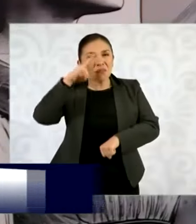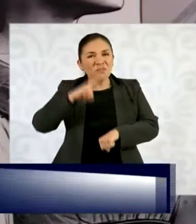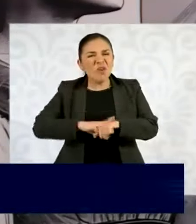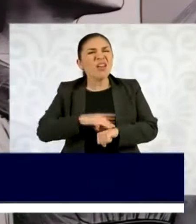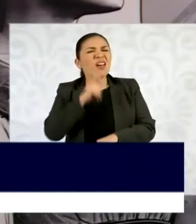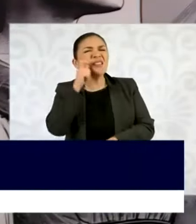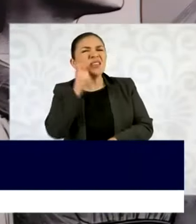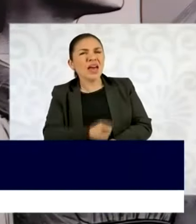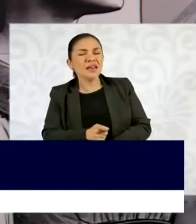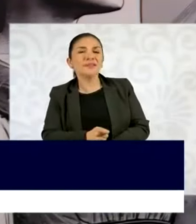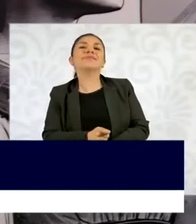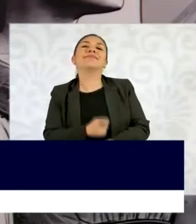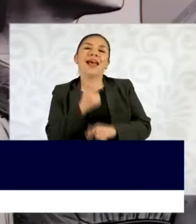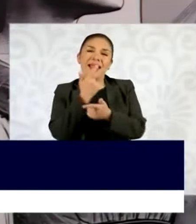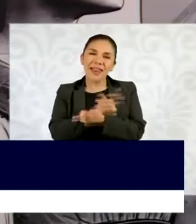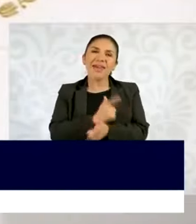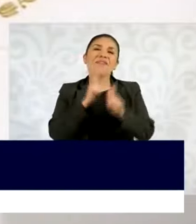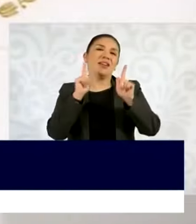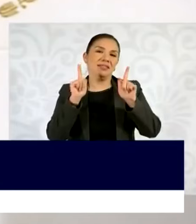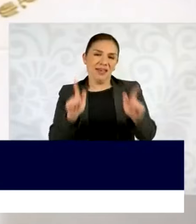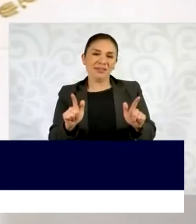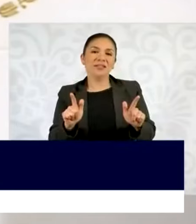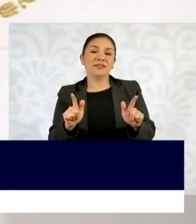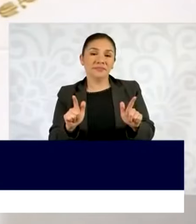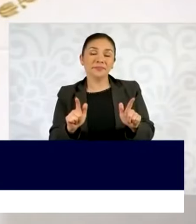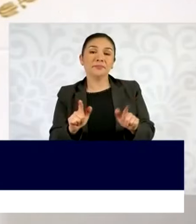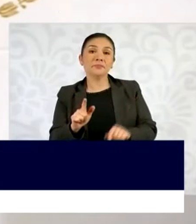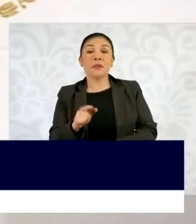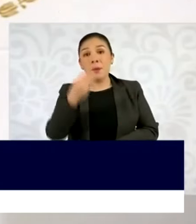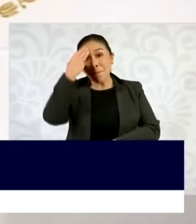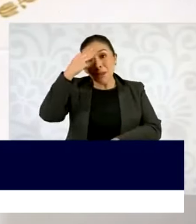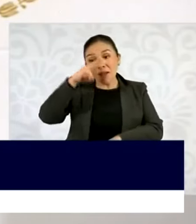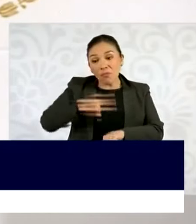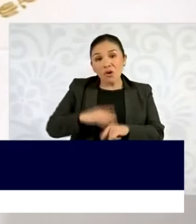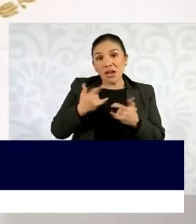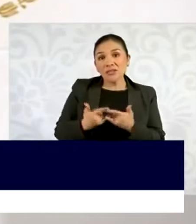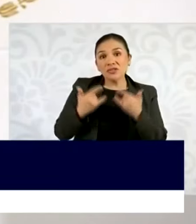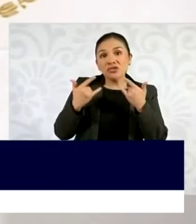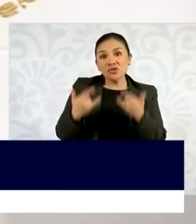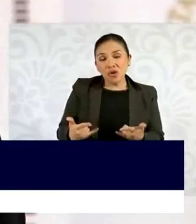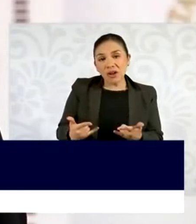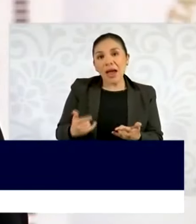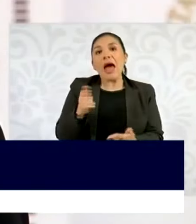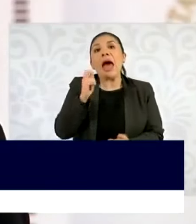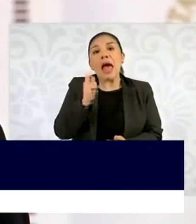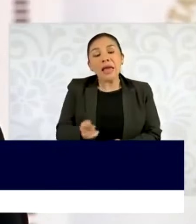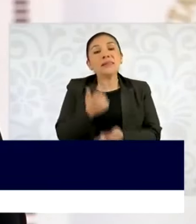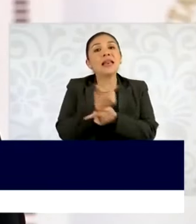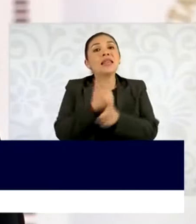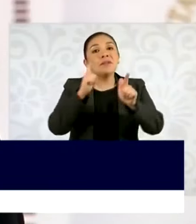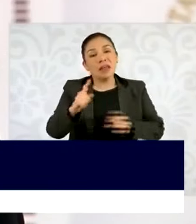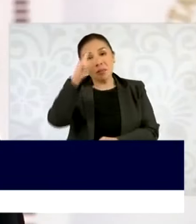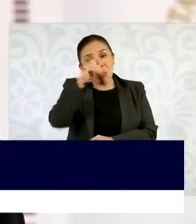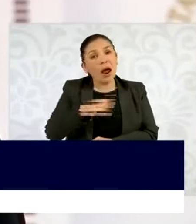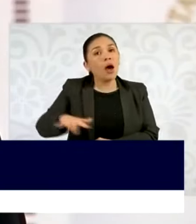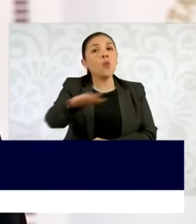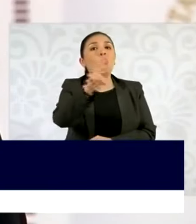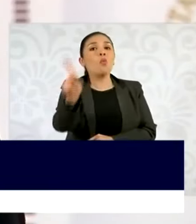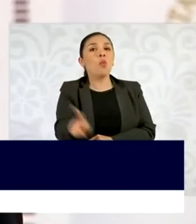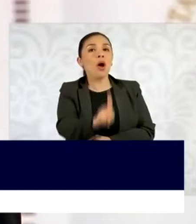significa libertad, y la memoria histórica es libertad para los